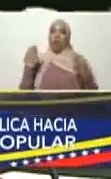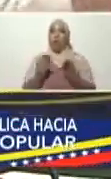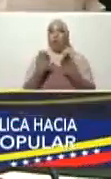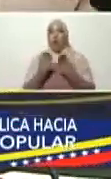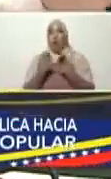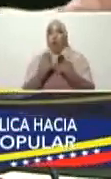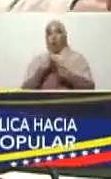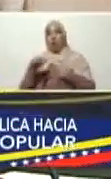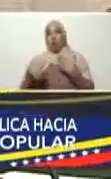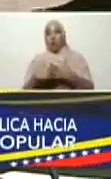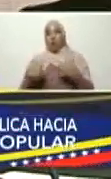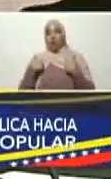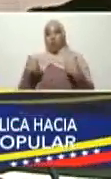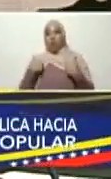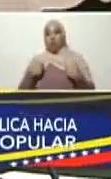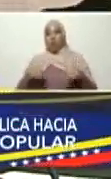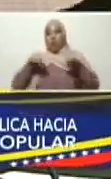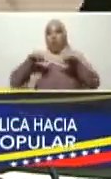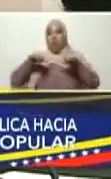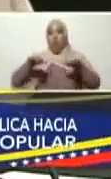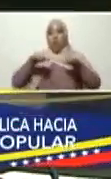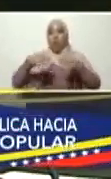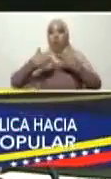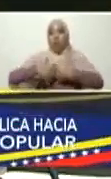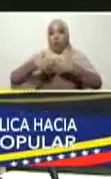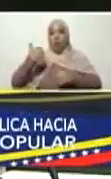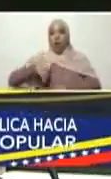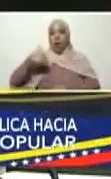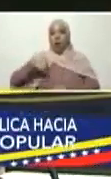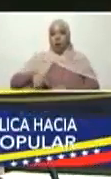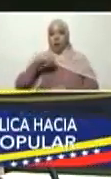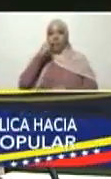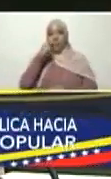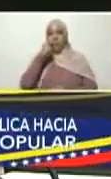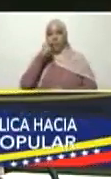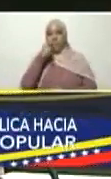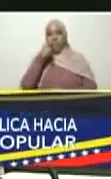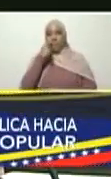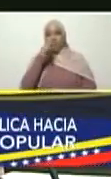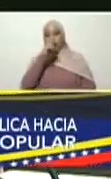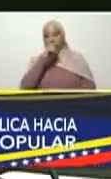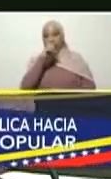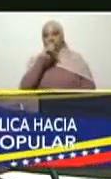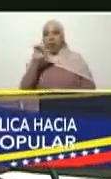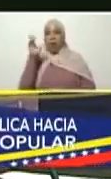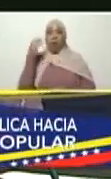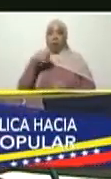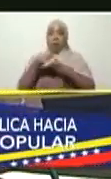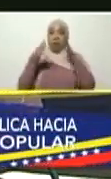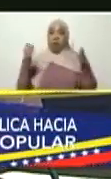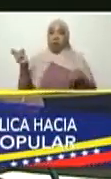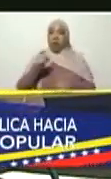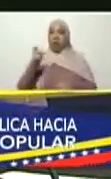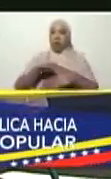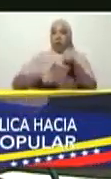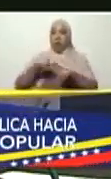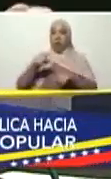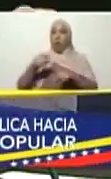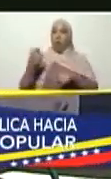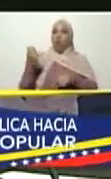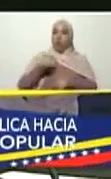toda la capacidad textilera. Aquí está una compañera de Antímano, que tienen grandes capacidades. Bueno, necesitábamos unos